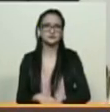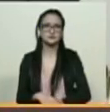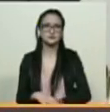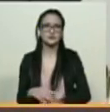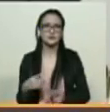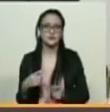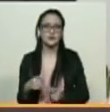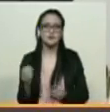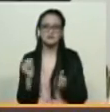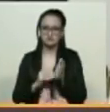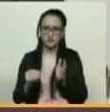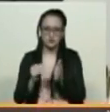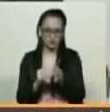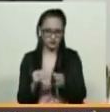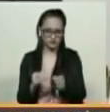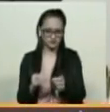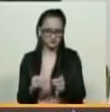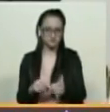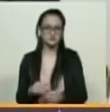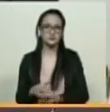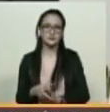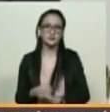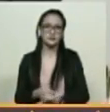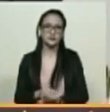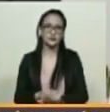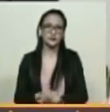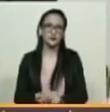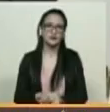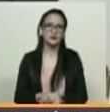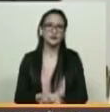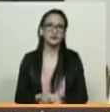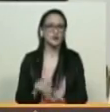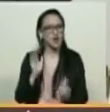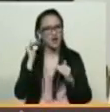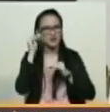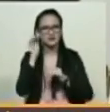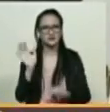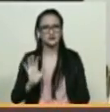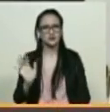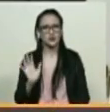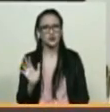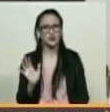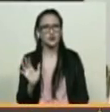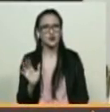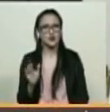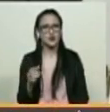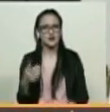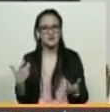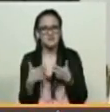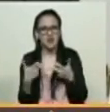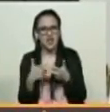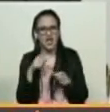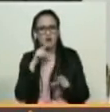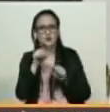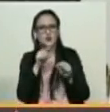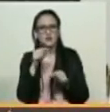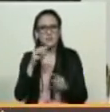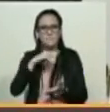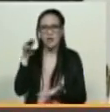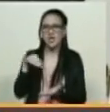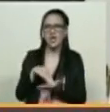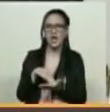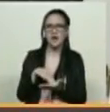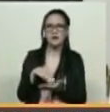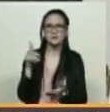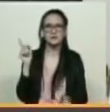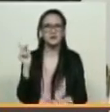oportunidades. Allá los guerrilleros del Twitter, Enrique, no le prestes tanta atención a los guerrilleros del Twitter que están en Miami, que se van a una pastelería